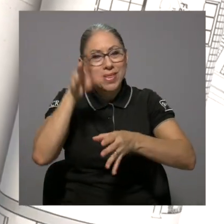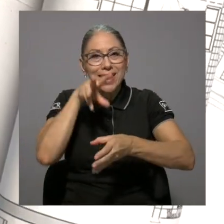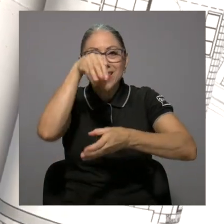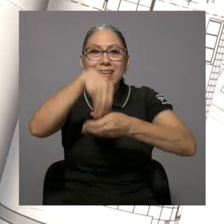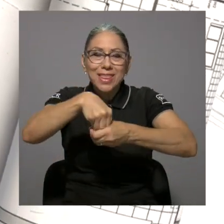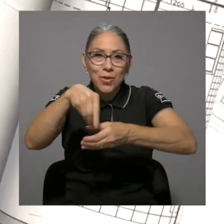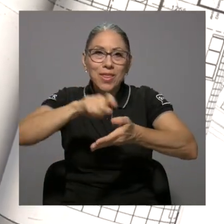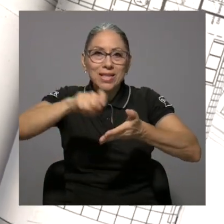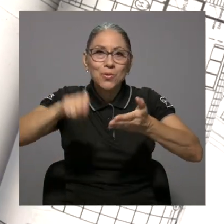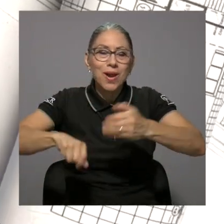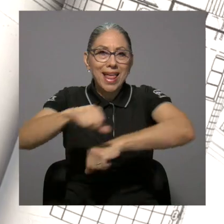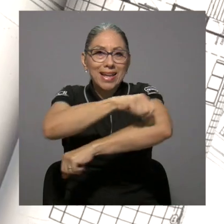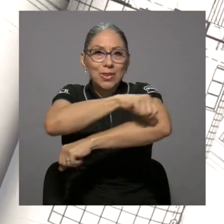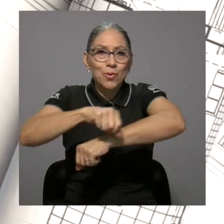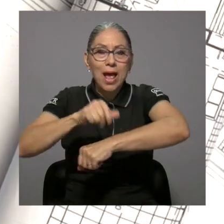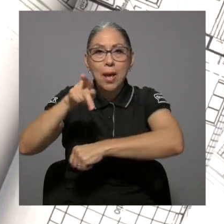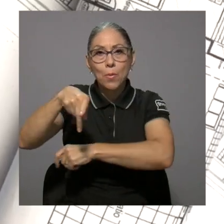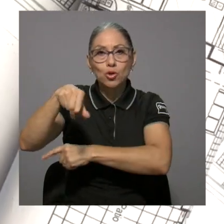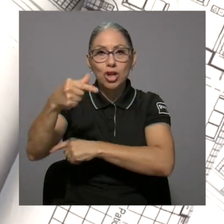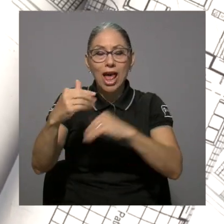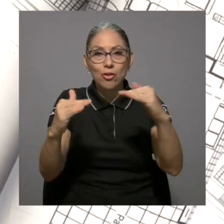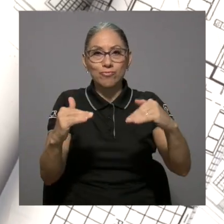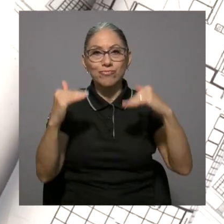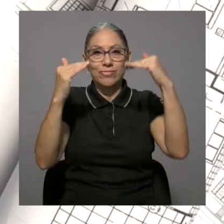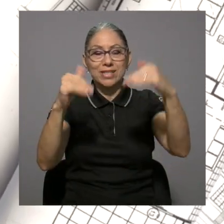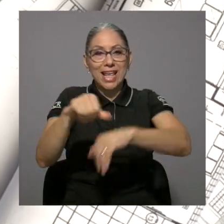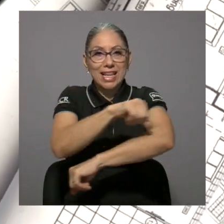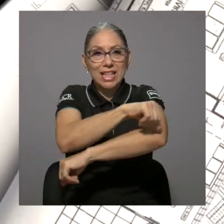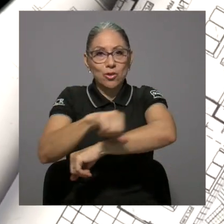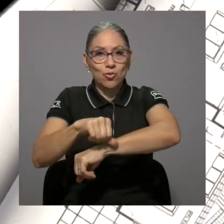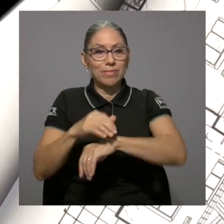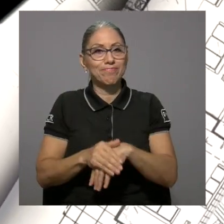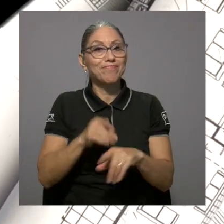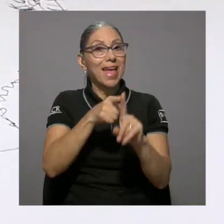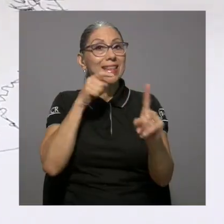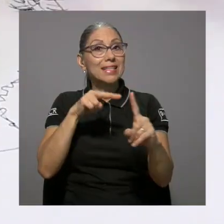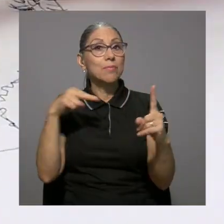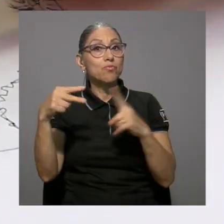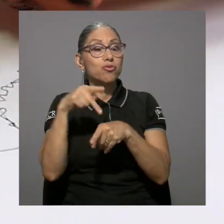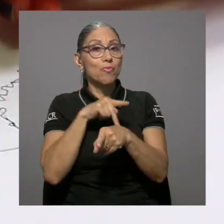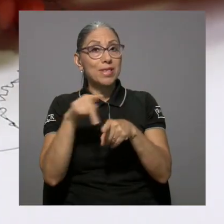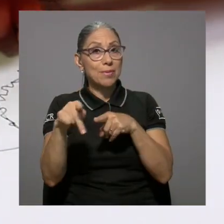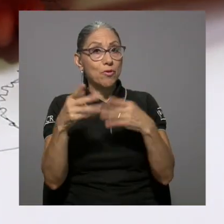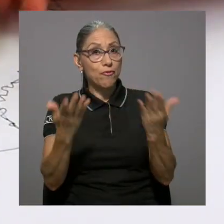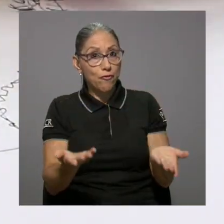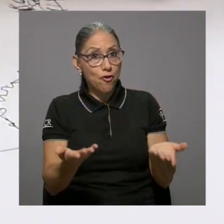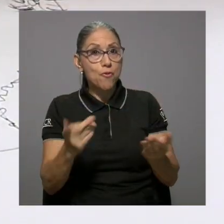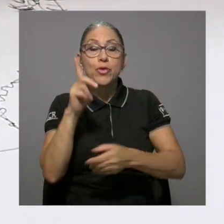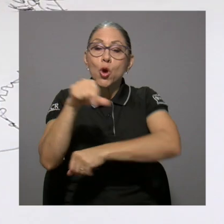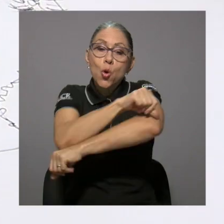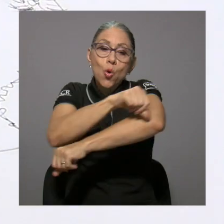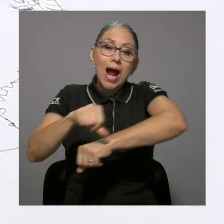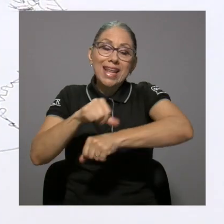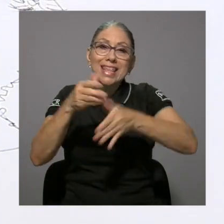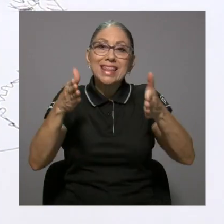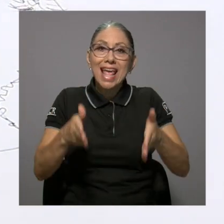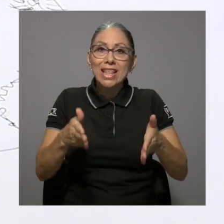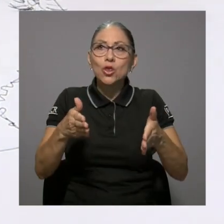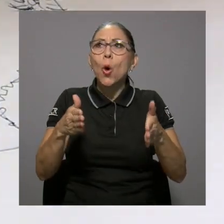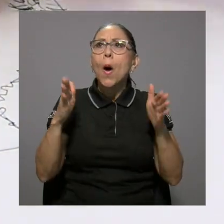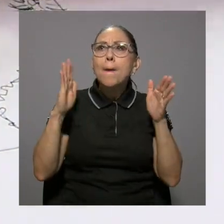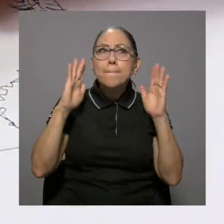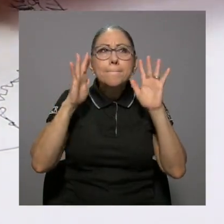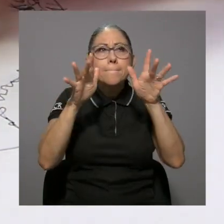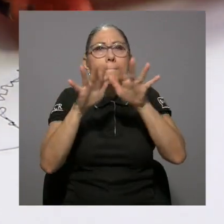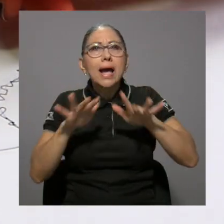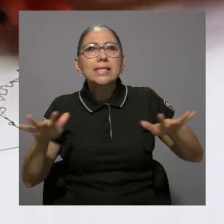Arquitectura, del posgrado de Arquitectura, y ya desde el punto de vista profesional, un arquitecto paisajista o un